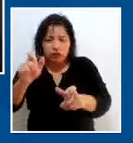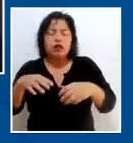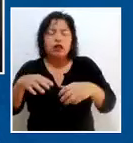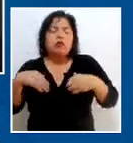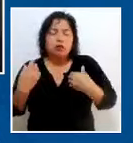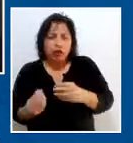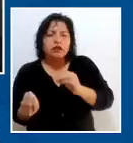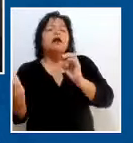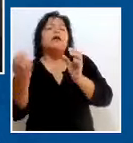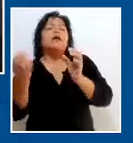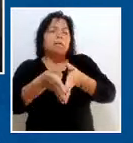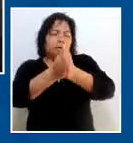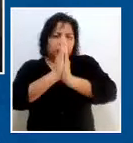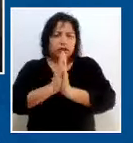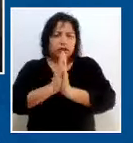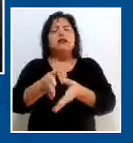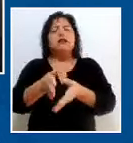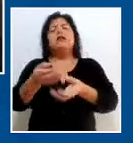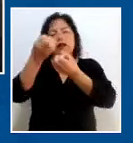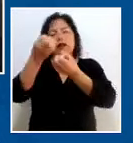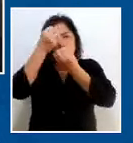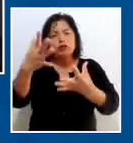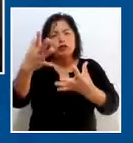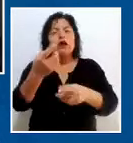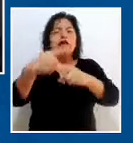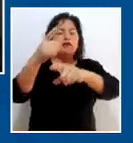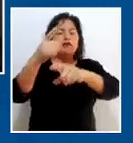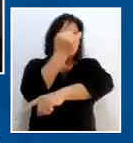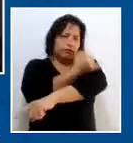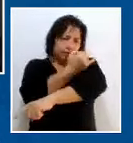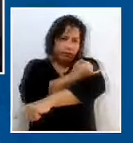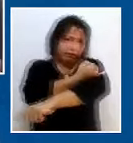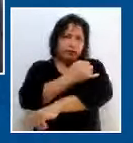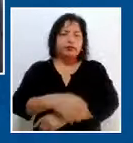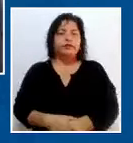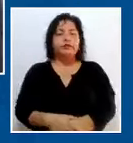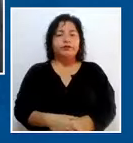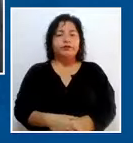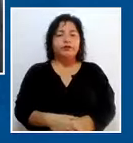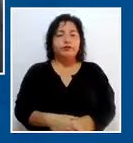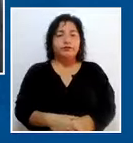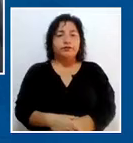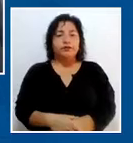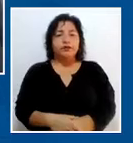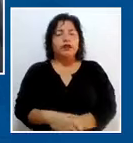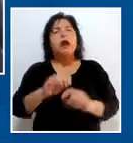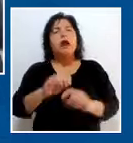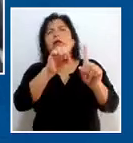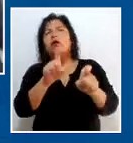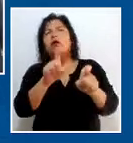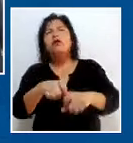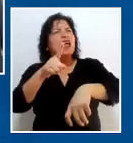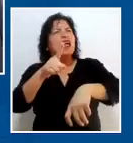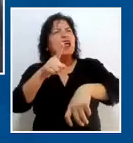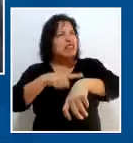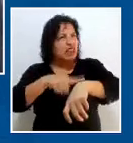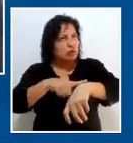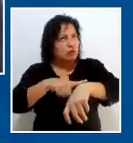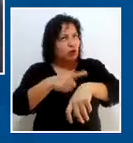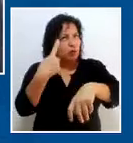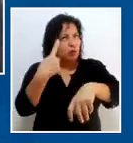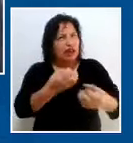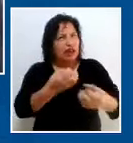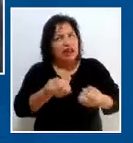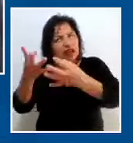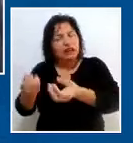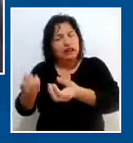este pedido de información a las entidades. ¿Y hay un También, plazo, doctora, para la sí, entrega perdón, de la información? Sí. sí,